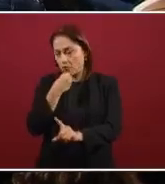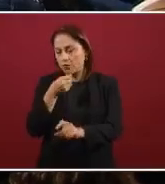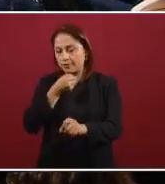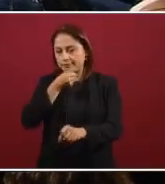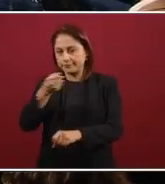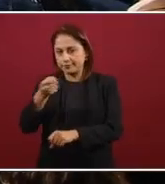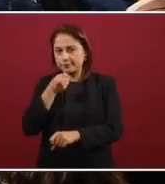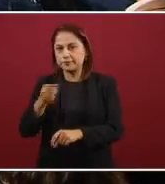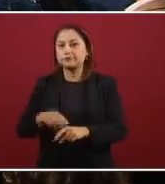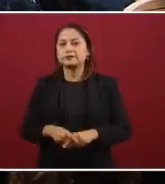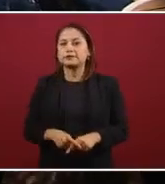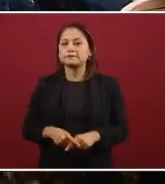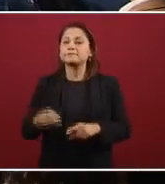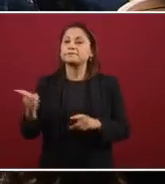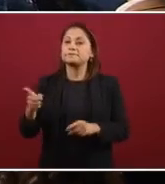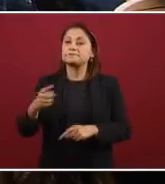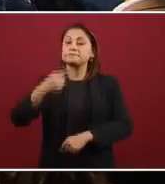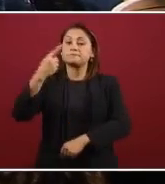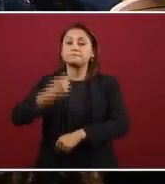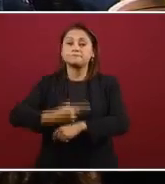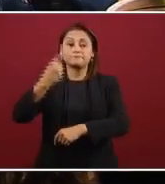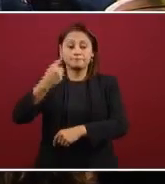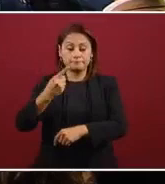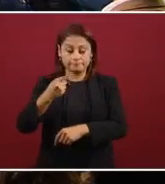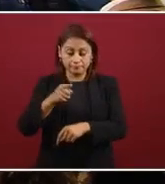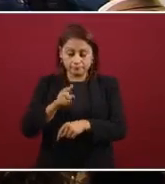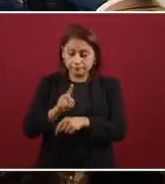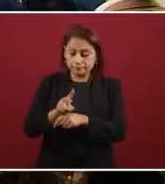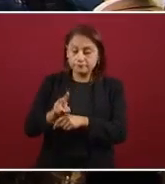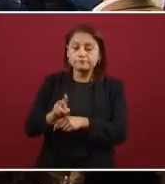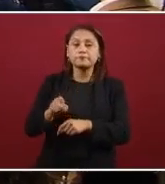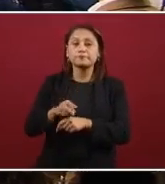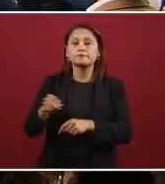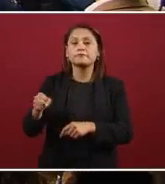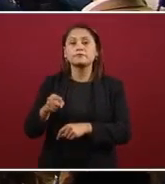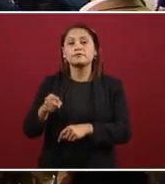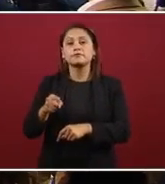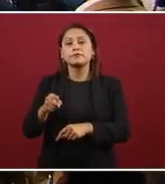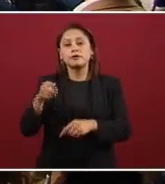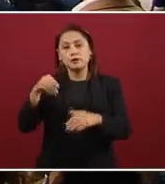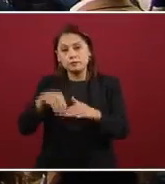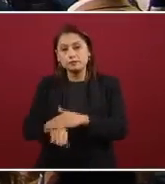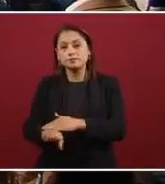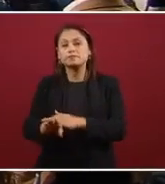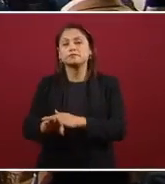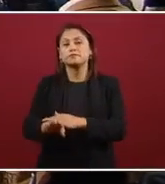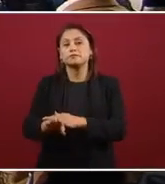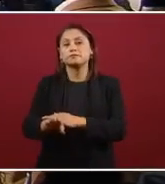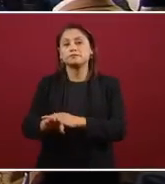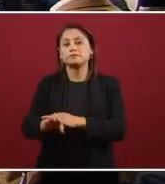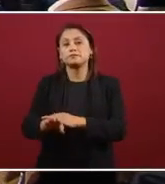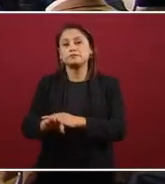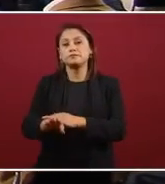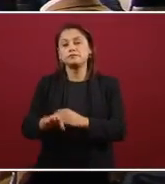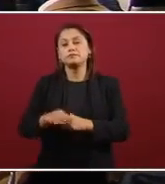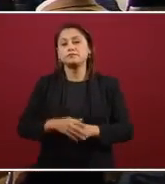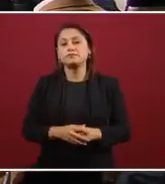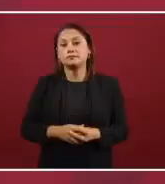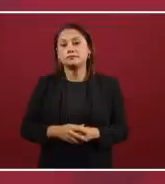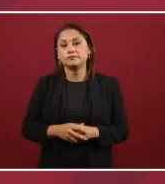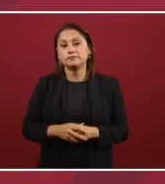pasan una caseta de vigilancia y luego se introducen